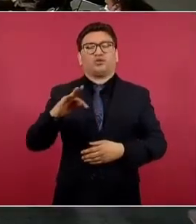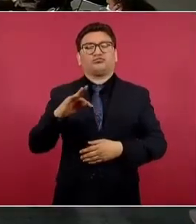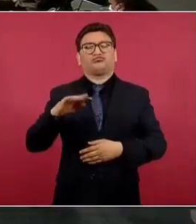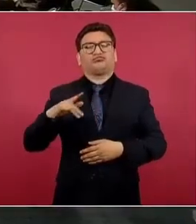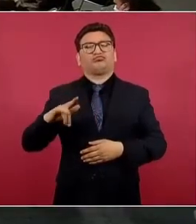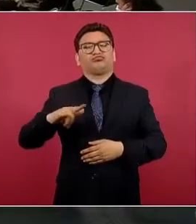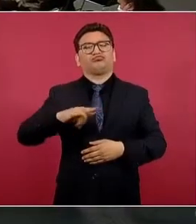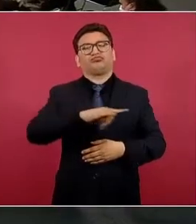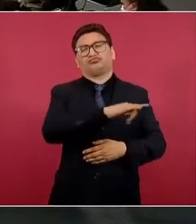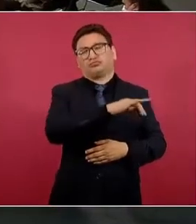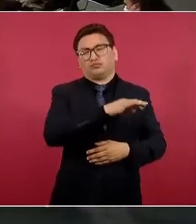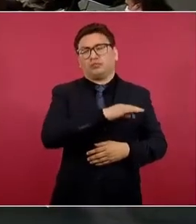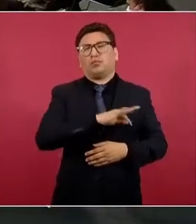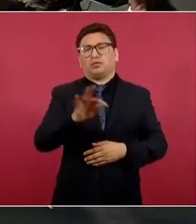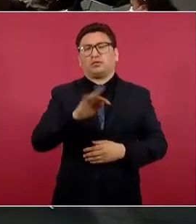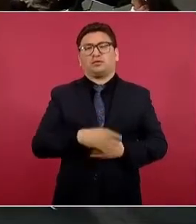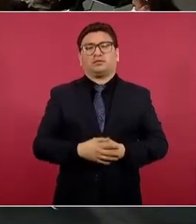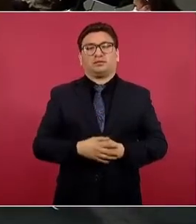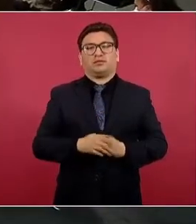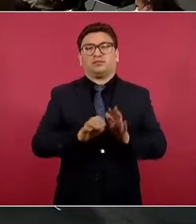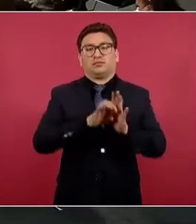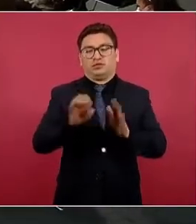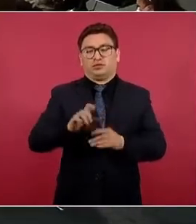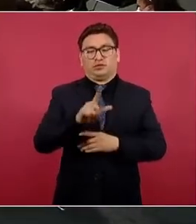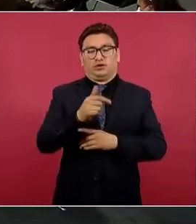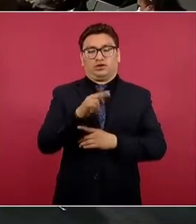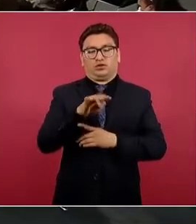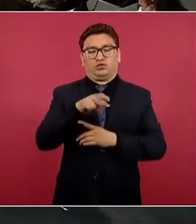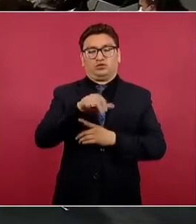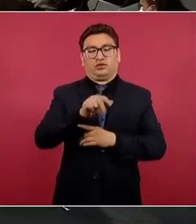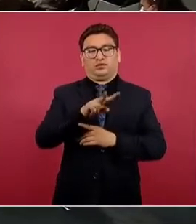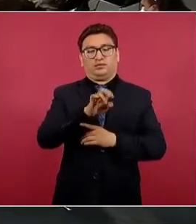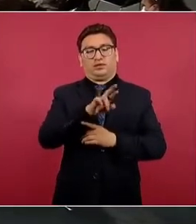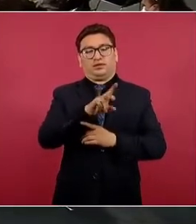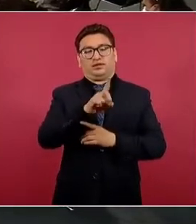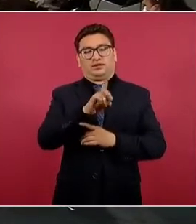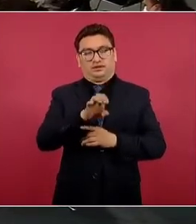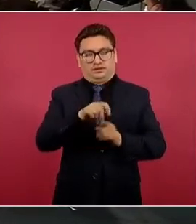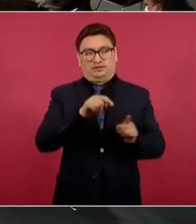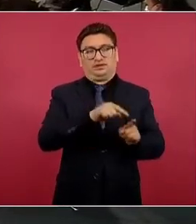pues desde Laguna Verde